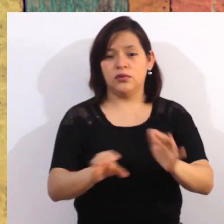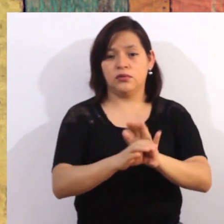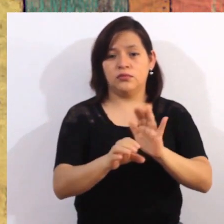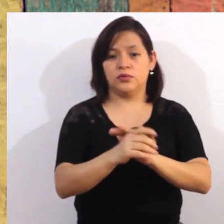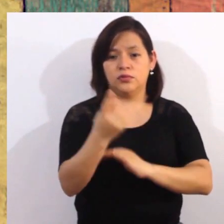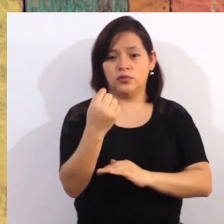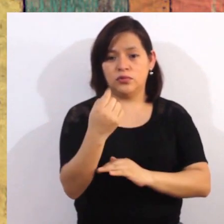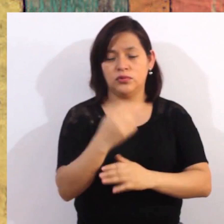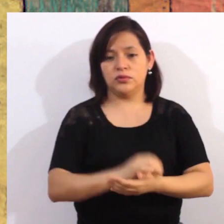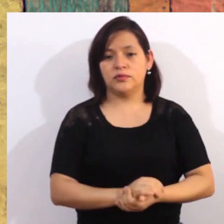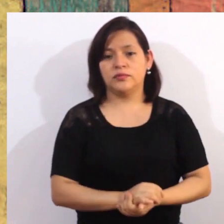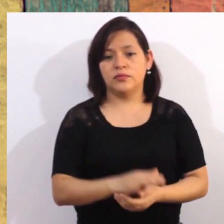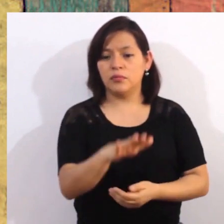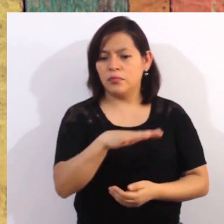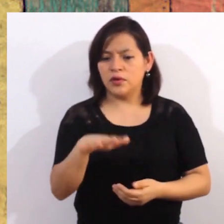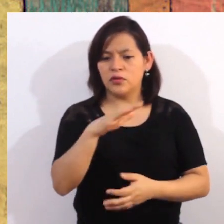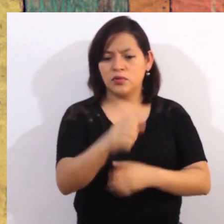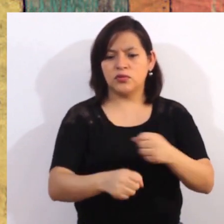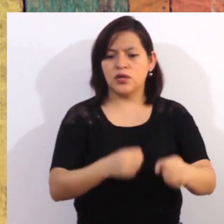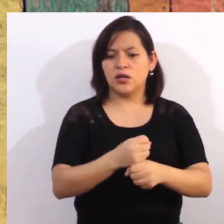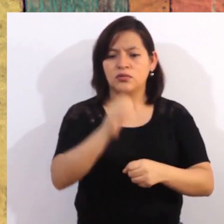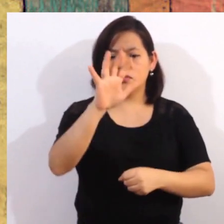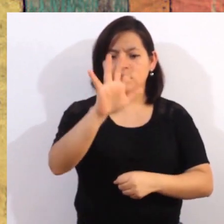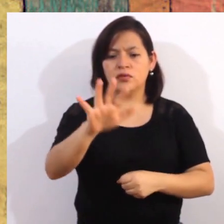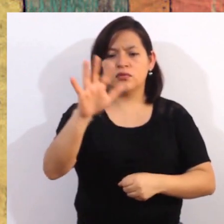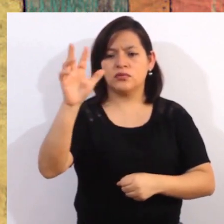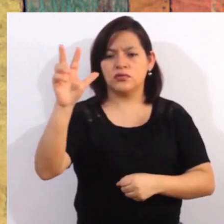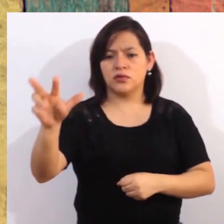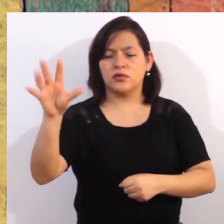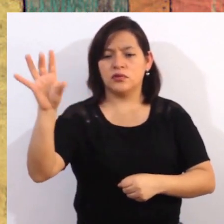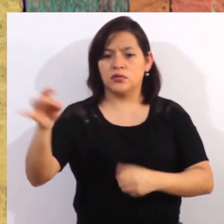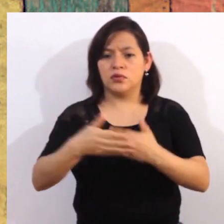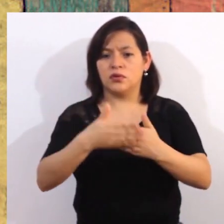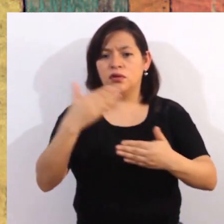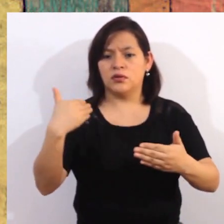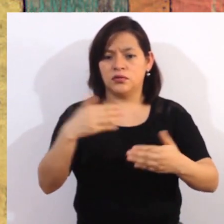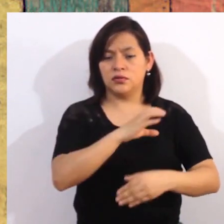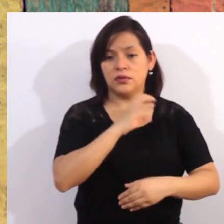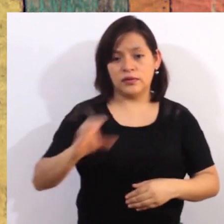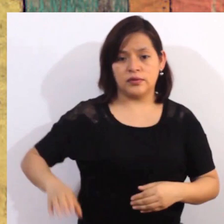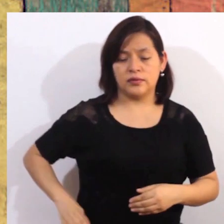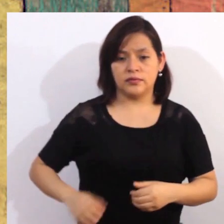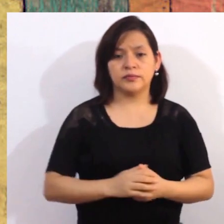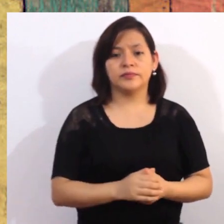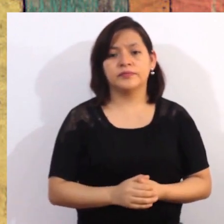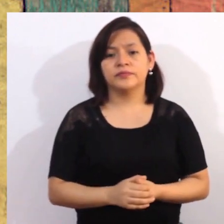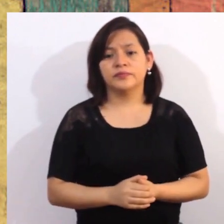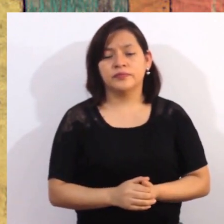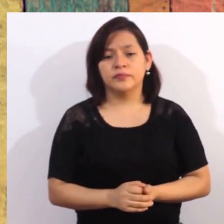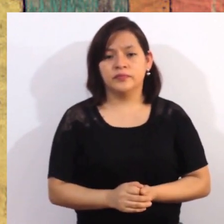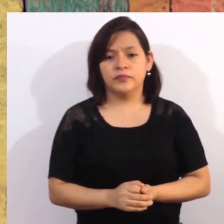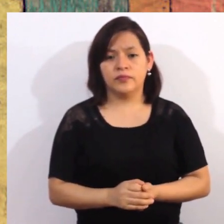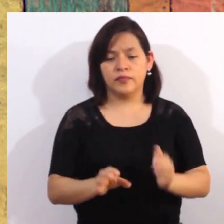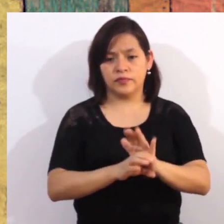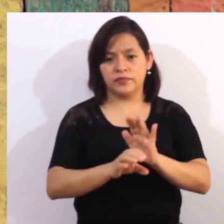538 a.C. Precisamente Este es un tiempo especial. Vamos